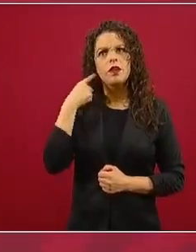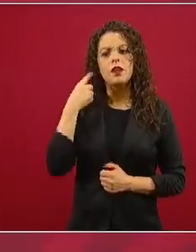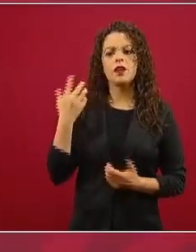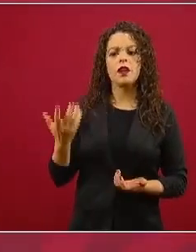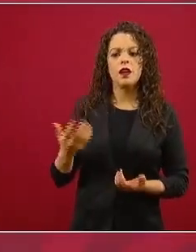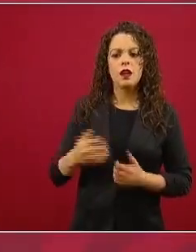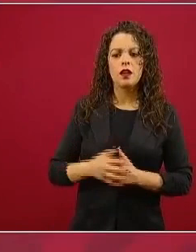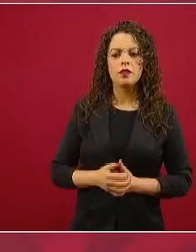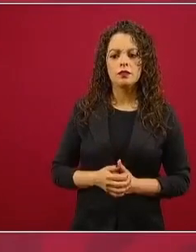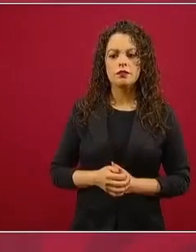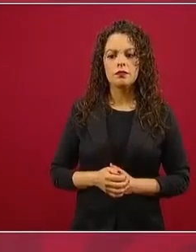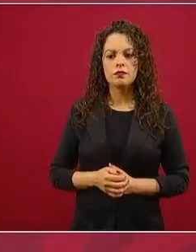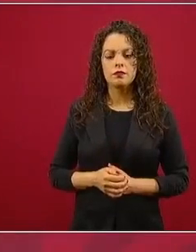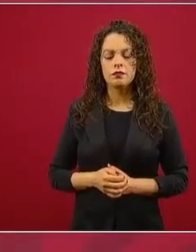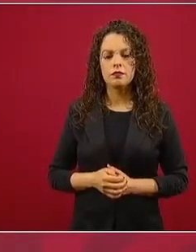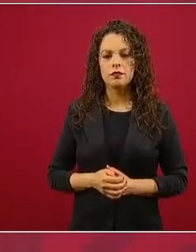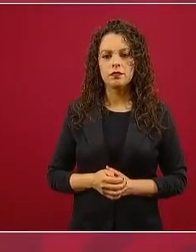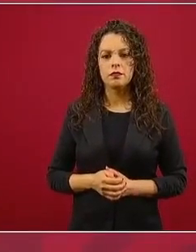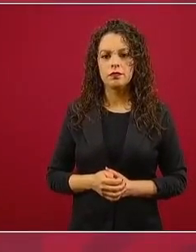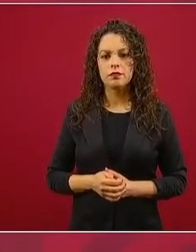relevancia,